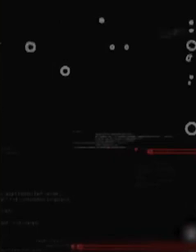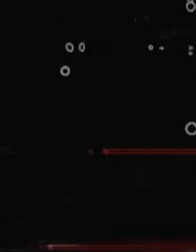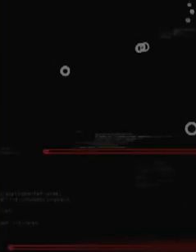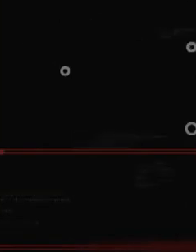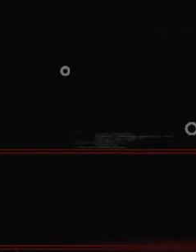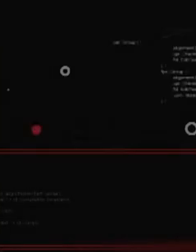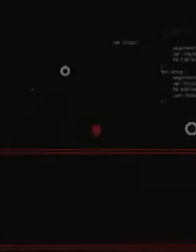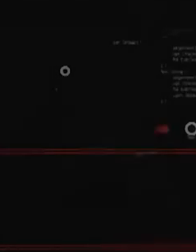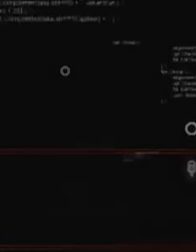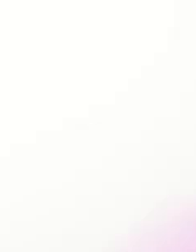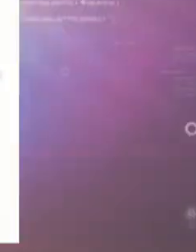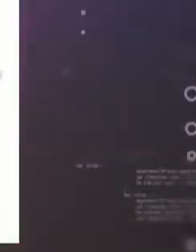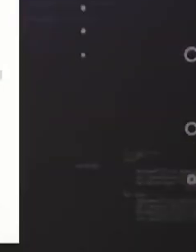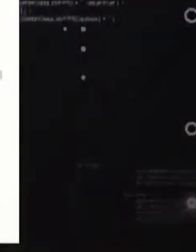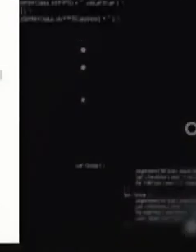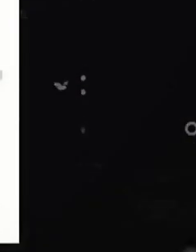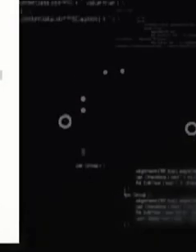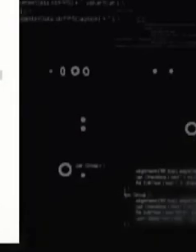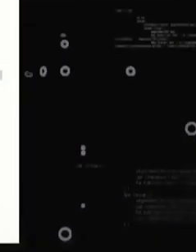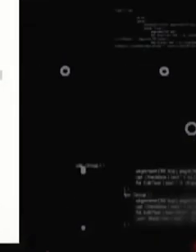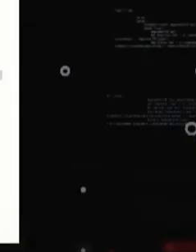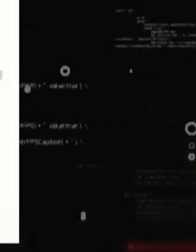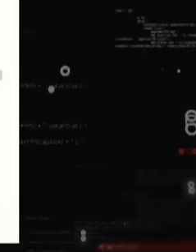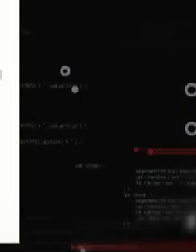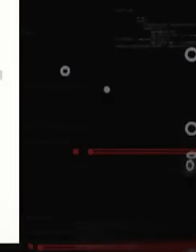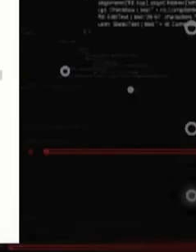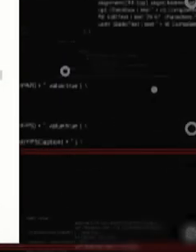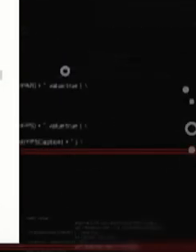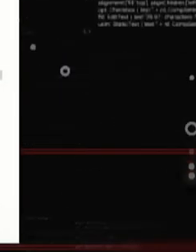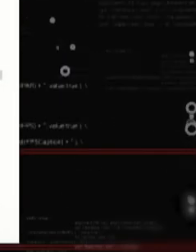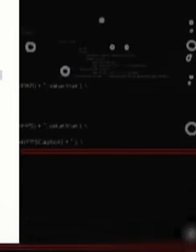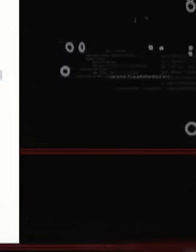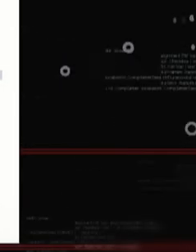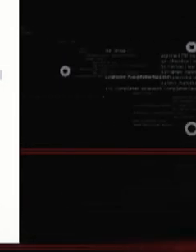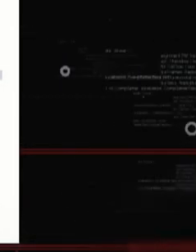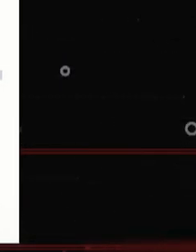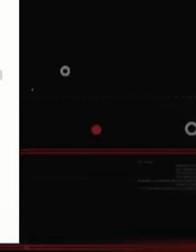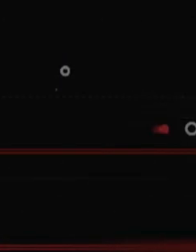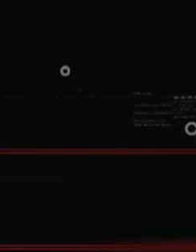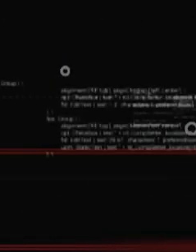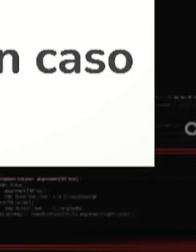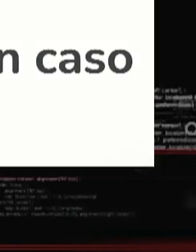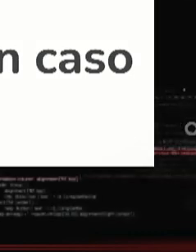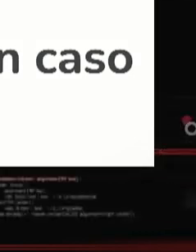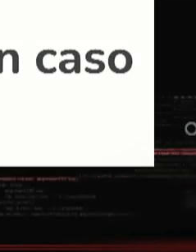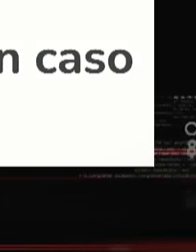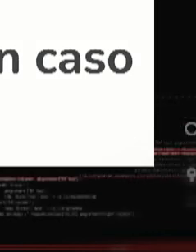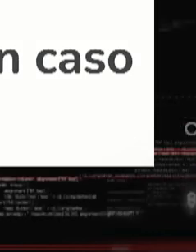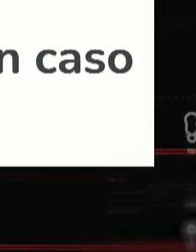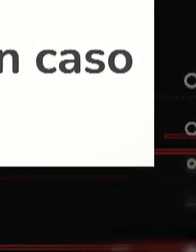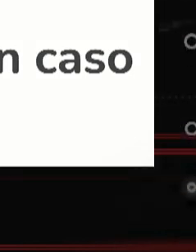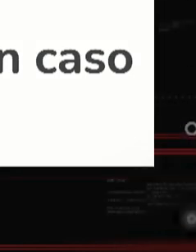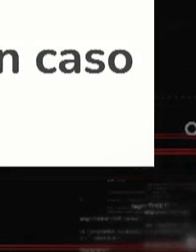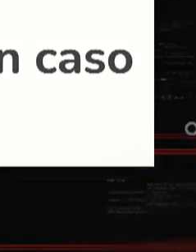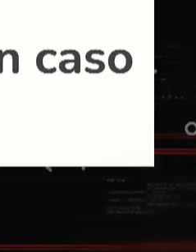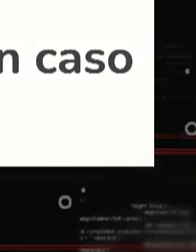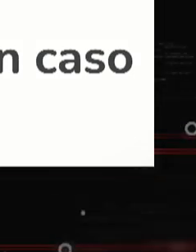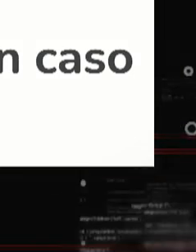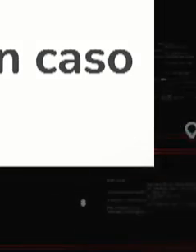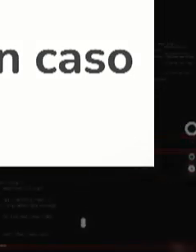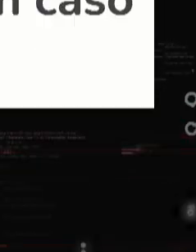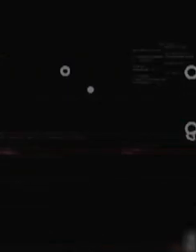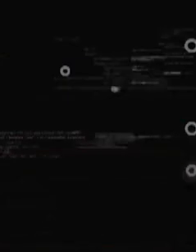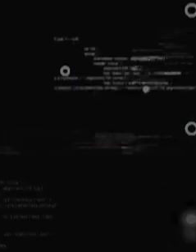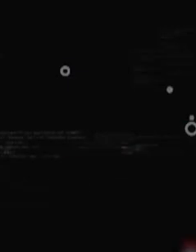utilizados con fines políticos. Otra línea de desinformación asegura que los casos contra Emilio L. son utilizados por el gobierno de